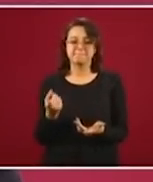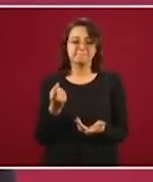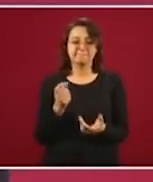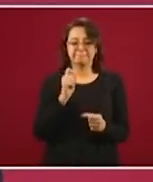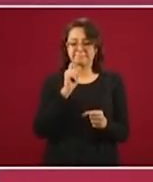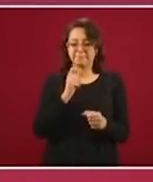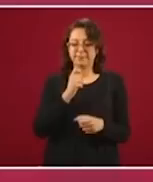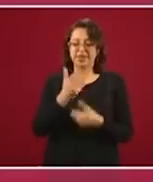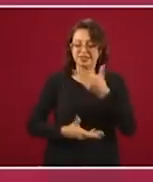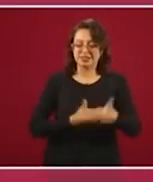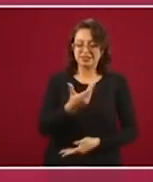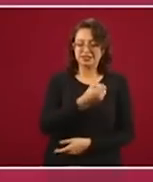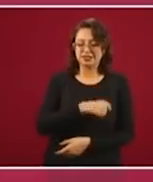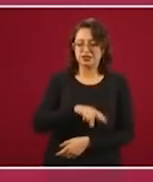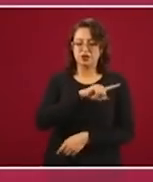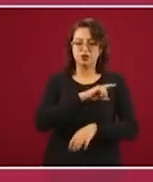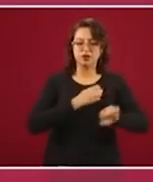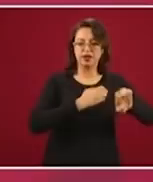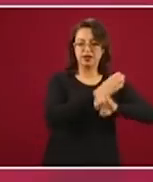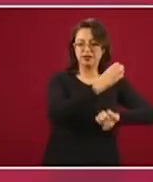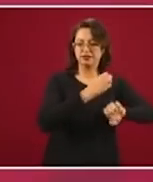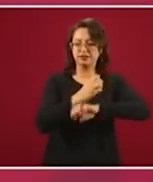estados.